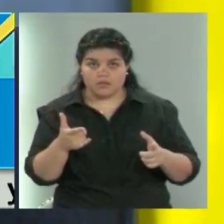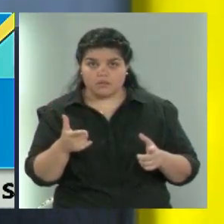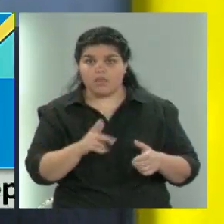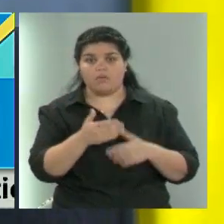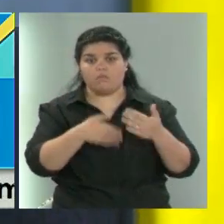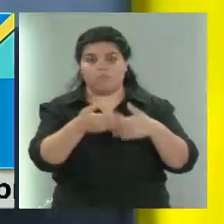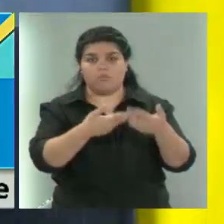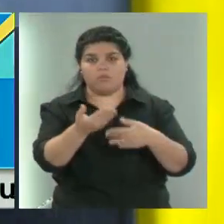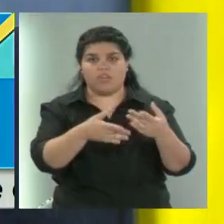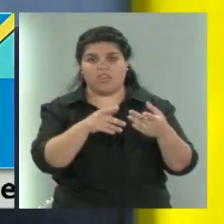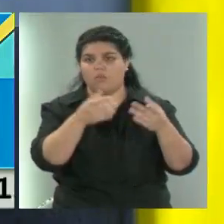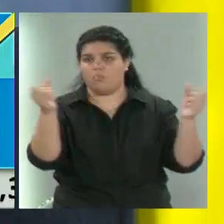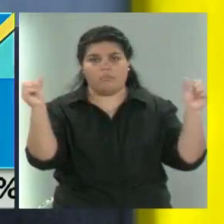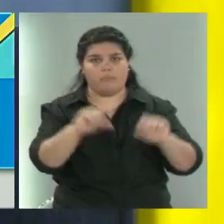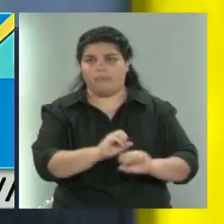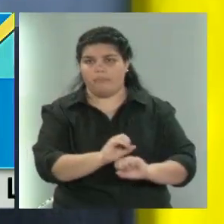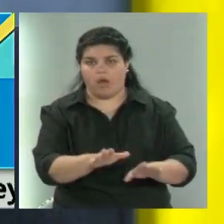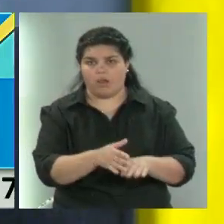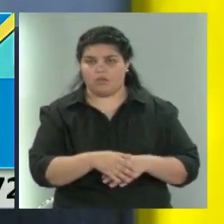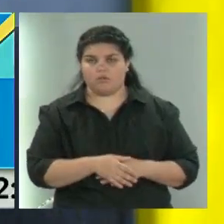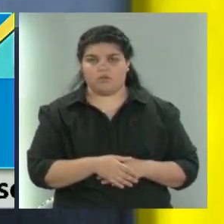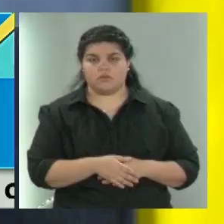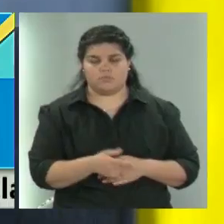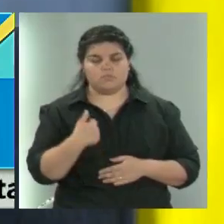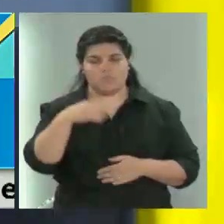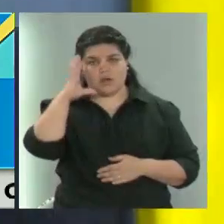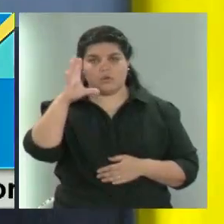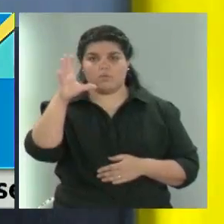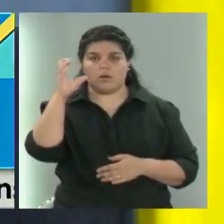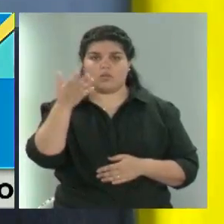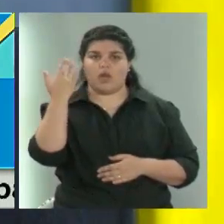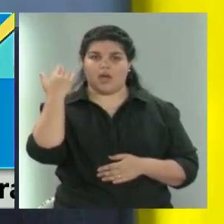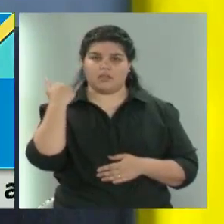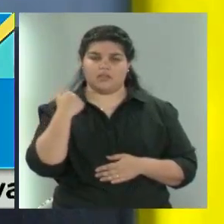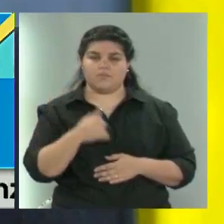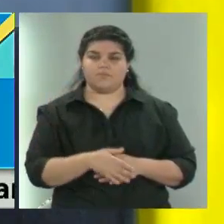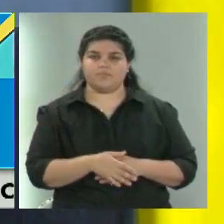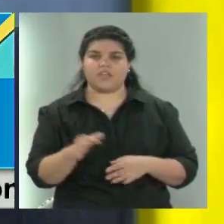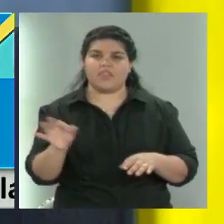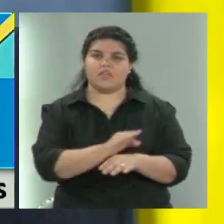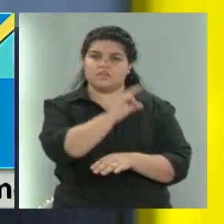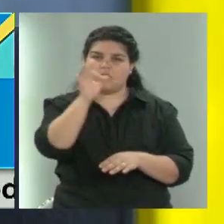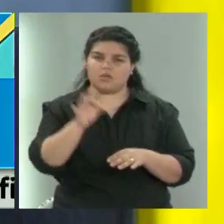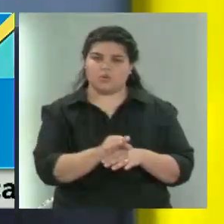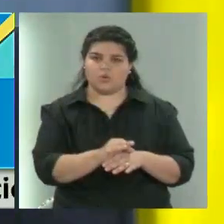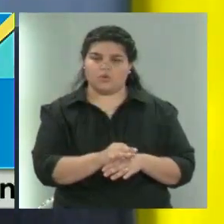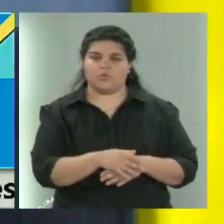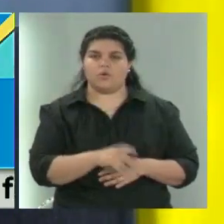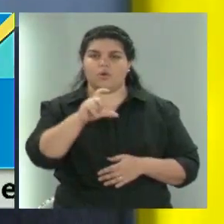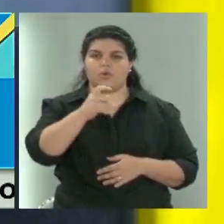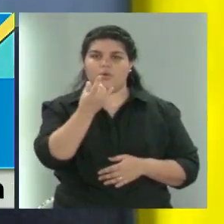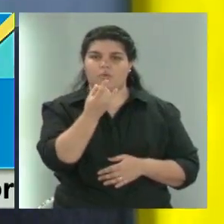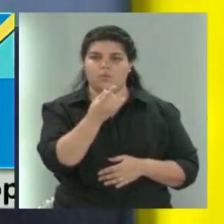fracaso. Yo me acuerdo cuando hicimos el diseño curricular en la provincia, estoy hablando del año